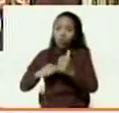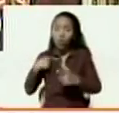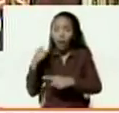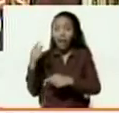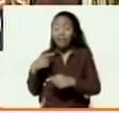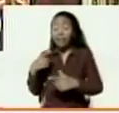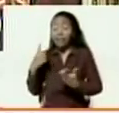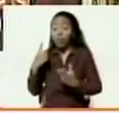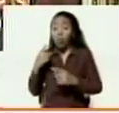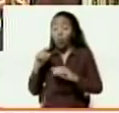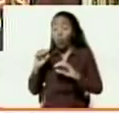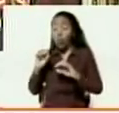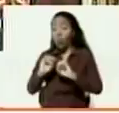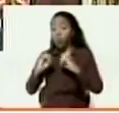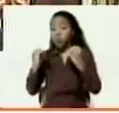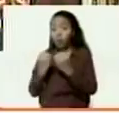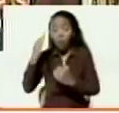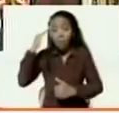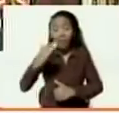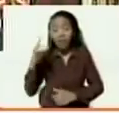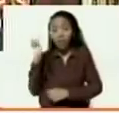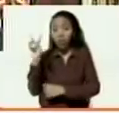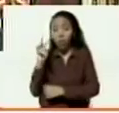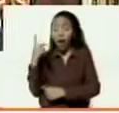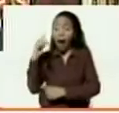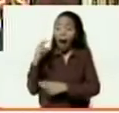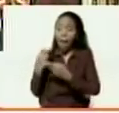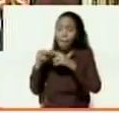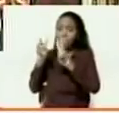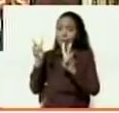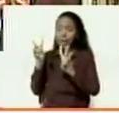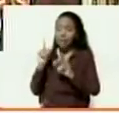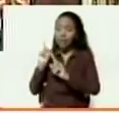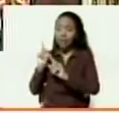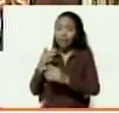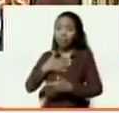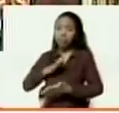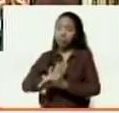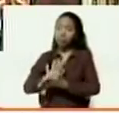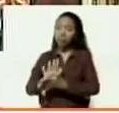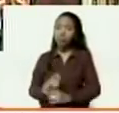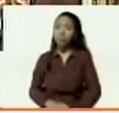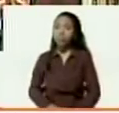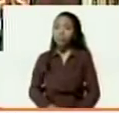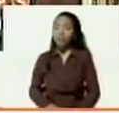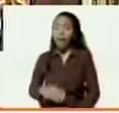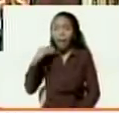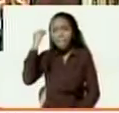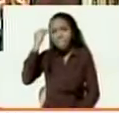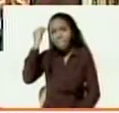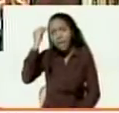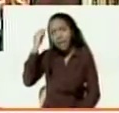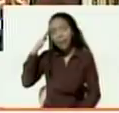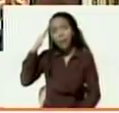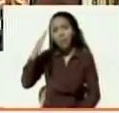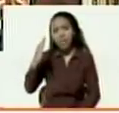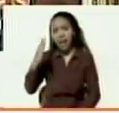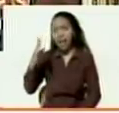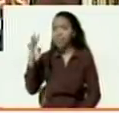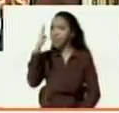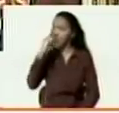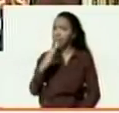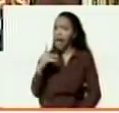cuartel militar venezolano que estaba en paz. Que estaba en paz. ¿Qué piensan los militares de Brasil? ¿Que